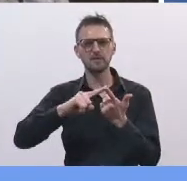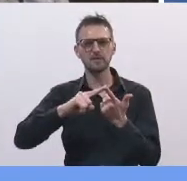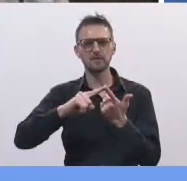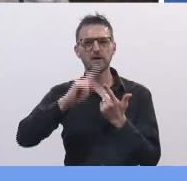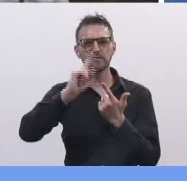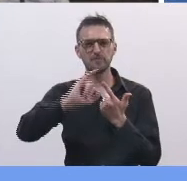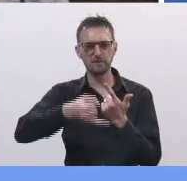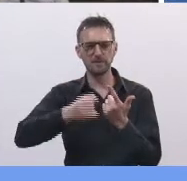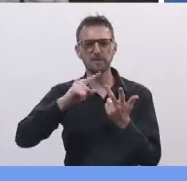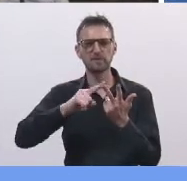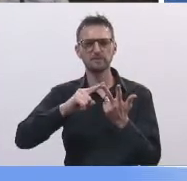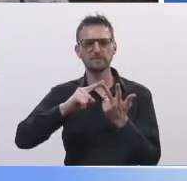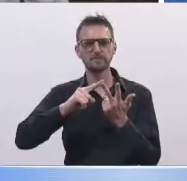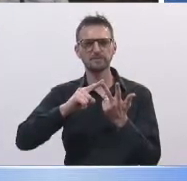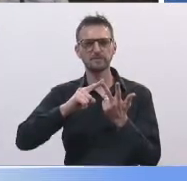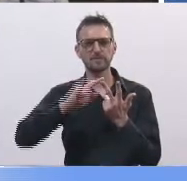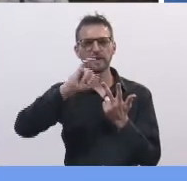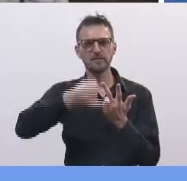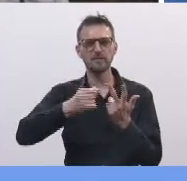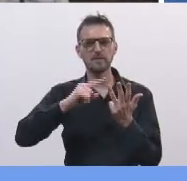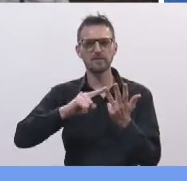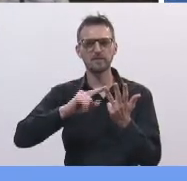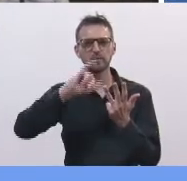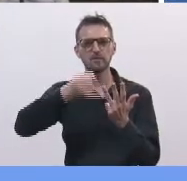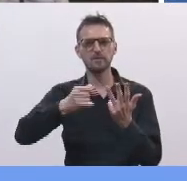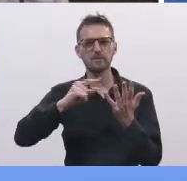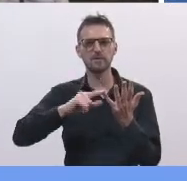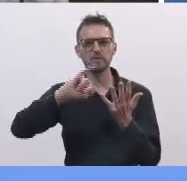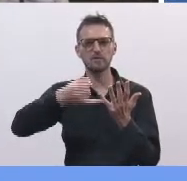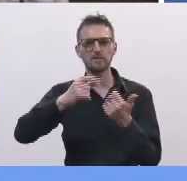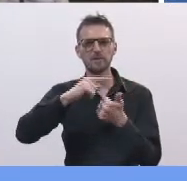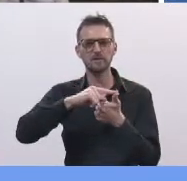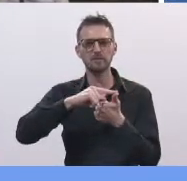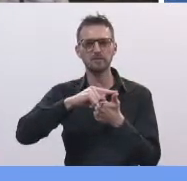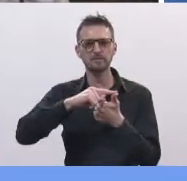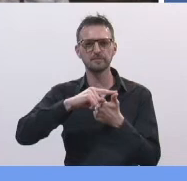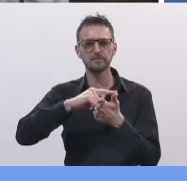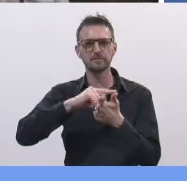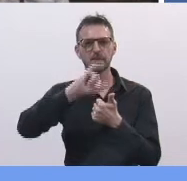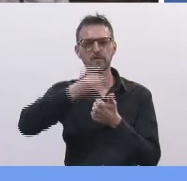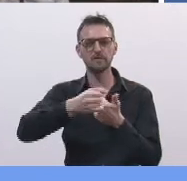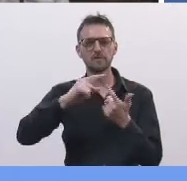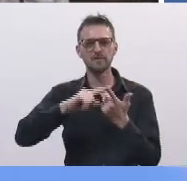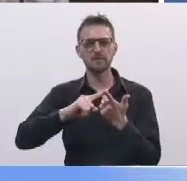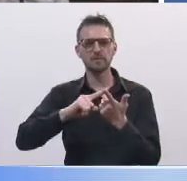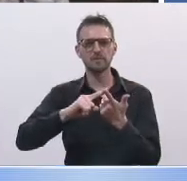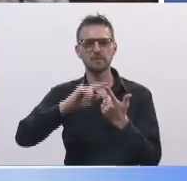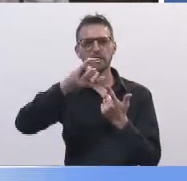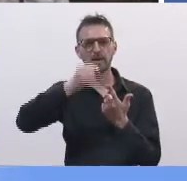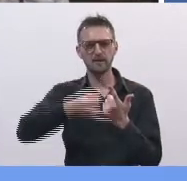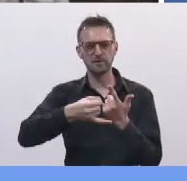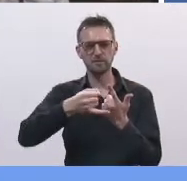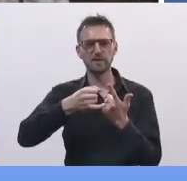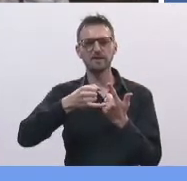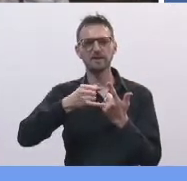afirmativo, Lustó afirmativo, Lovera afirmativo, Lorenzo afirmativo, Marino afirmativo, Martínez, Ernesto afirmativo, Martínez